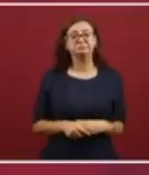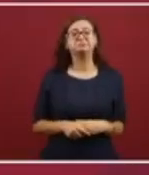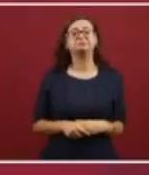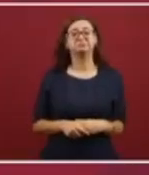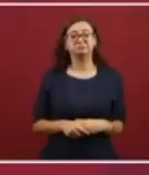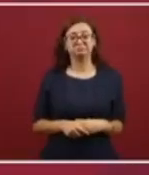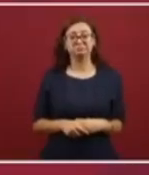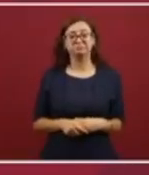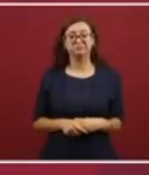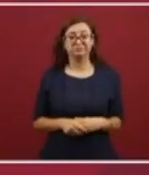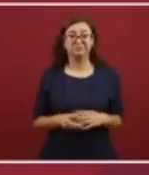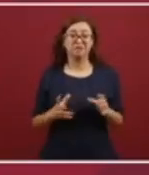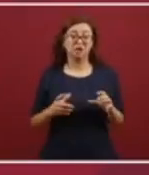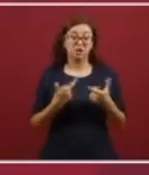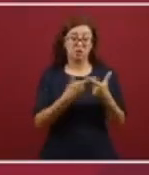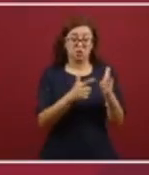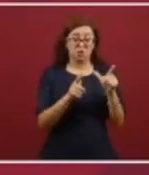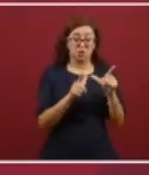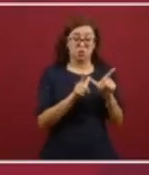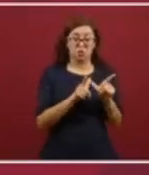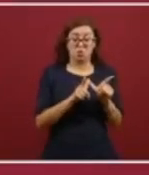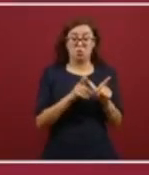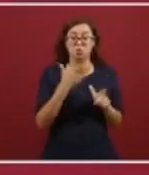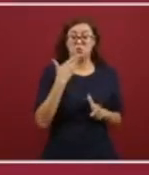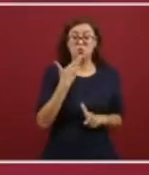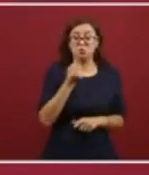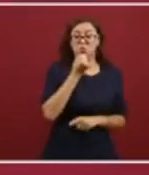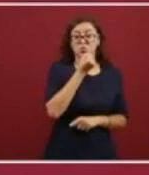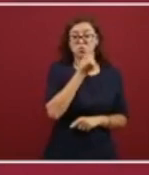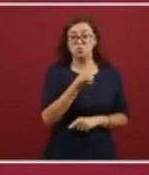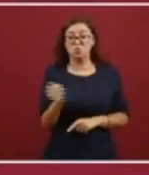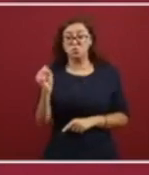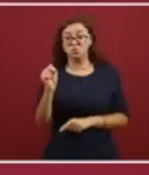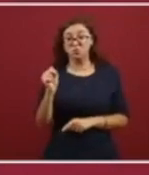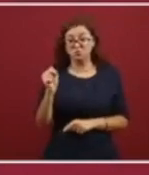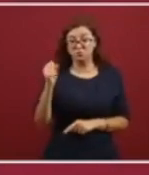los especialistas, los expertos